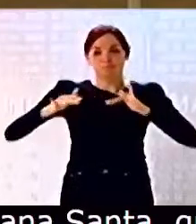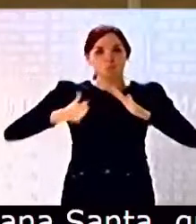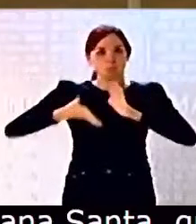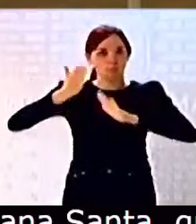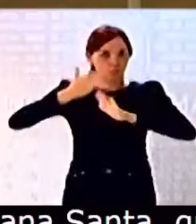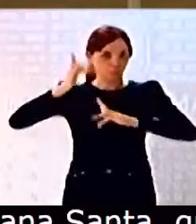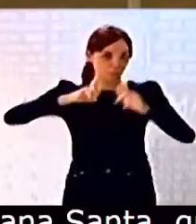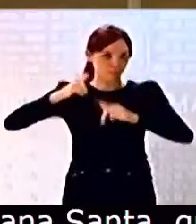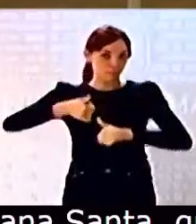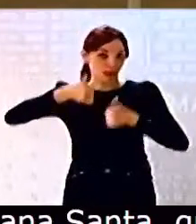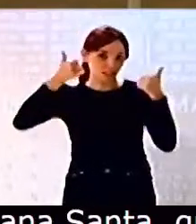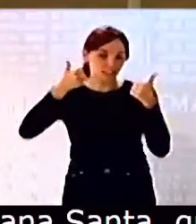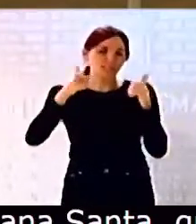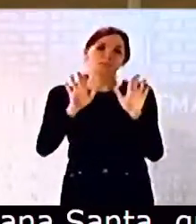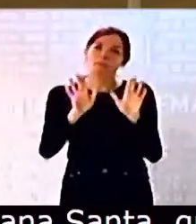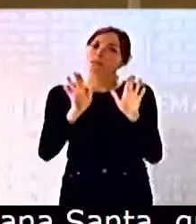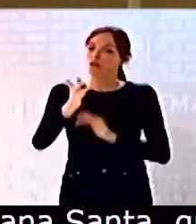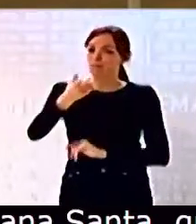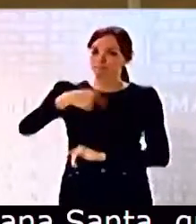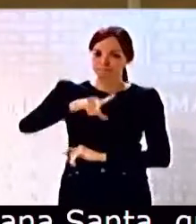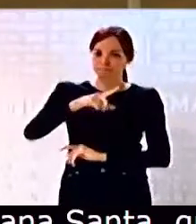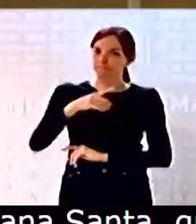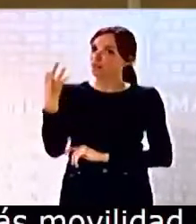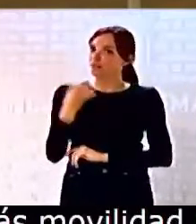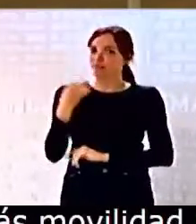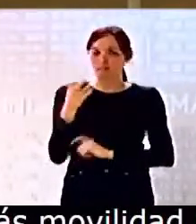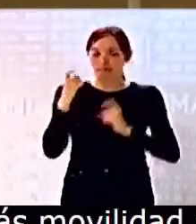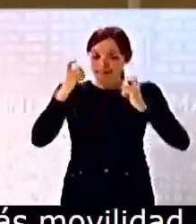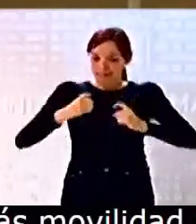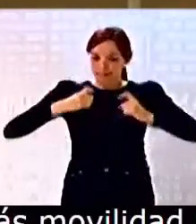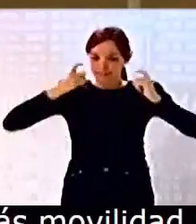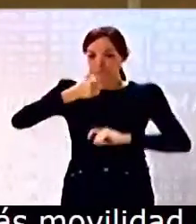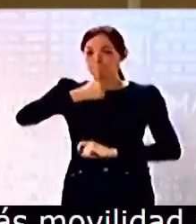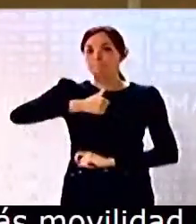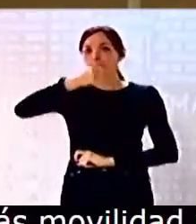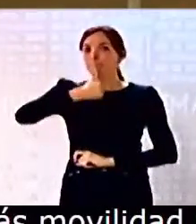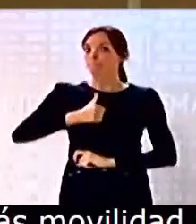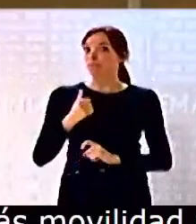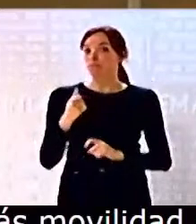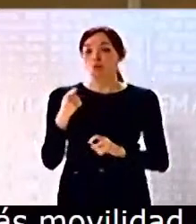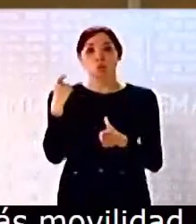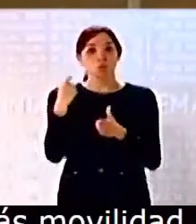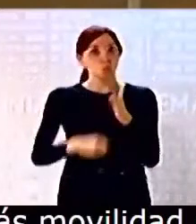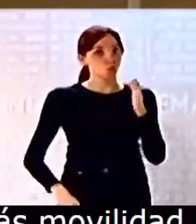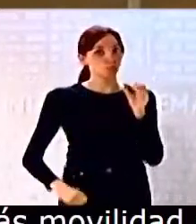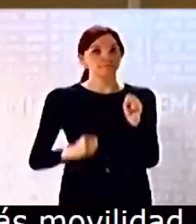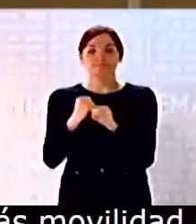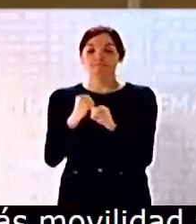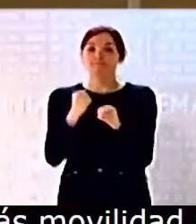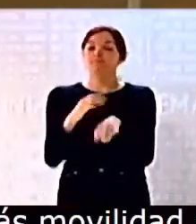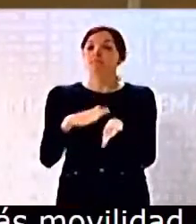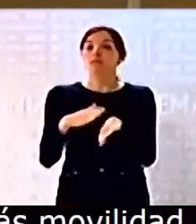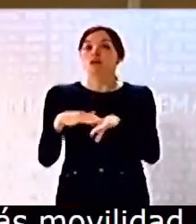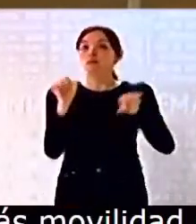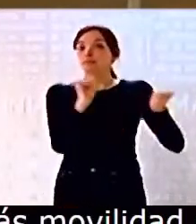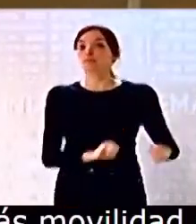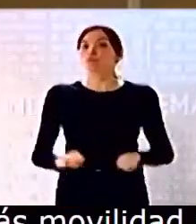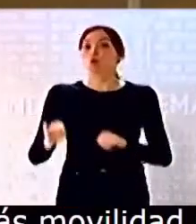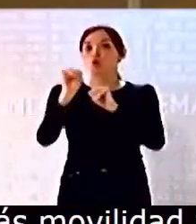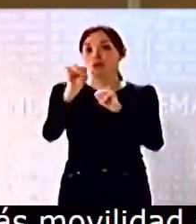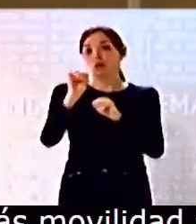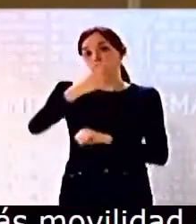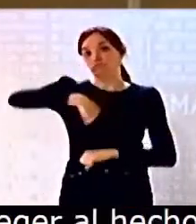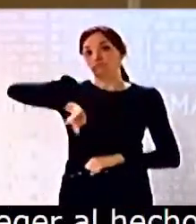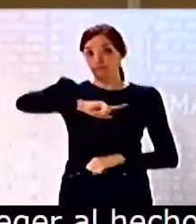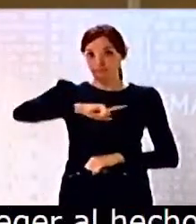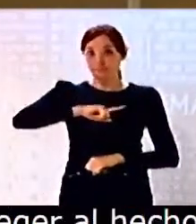pero tenemos que seguir trabajando intensamente para proteger al hecho que nos llena